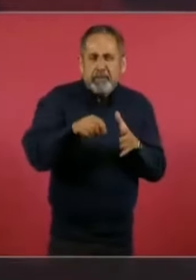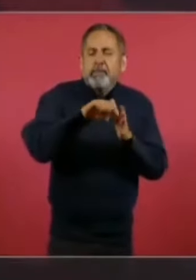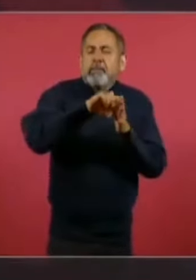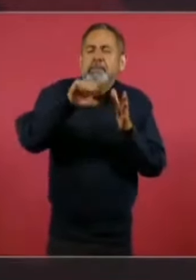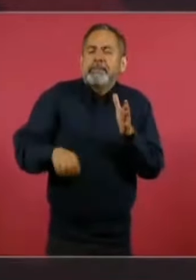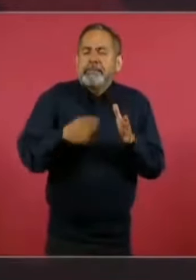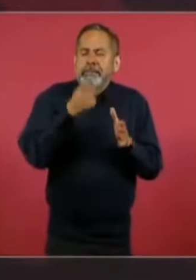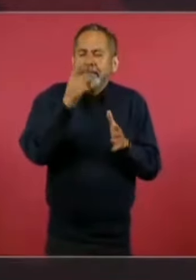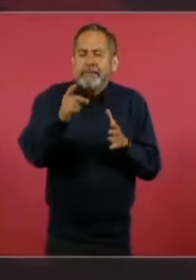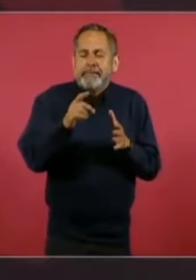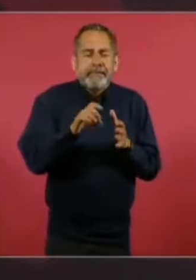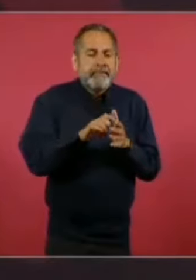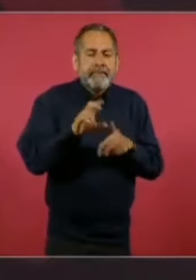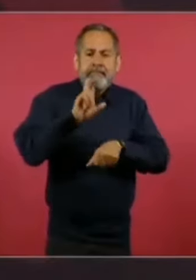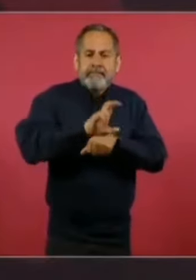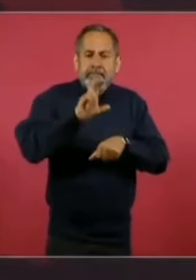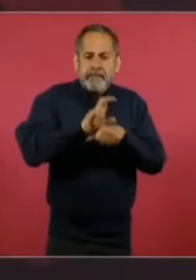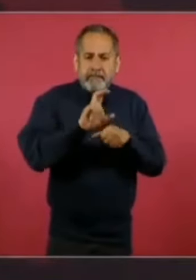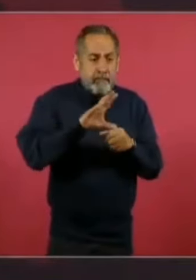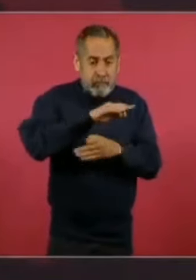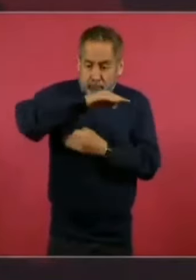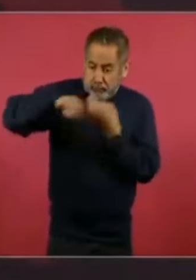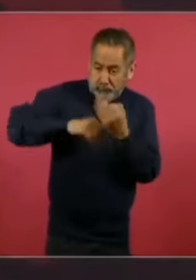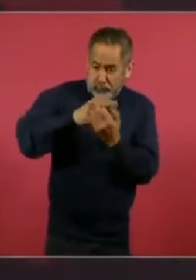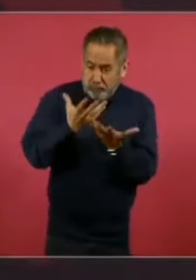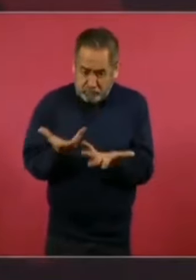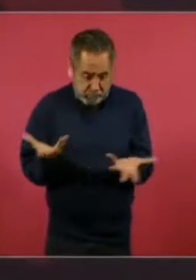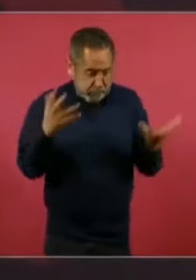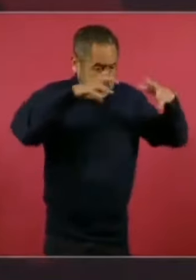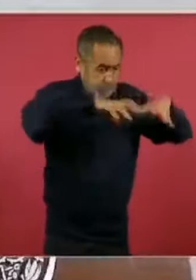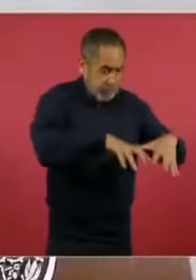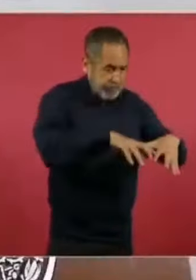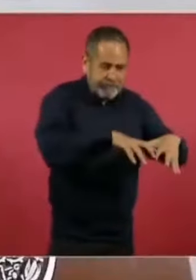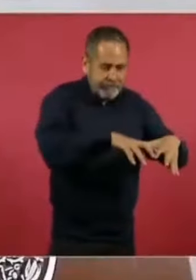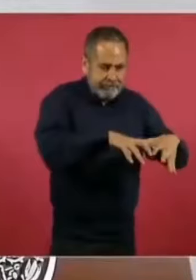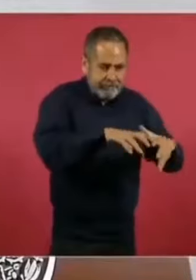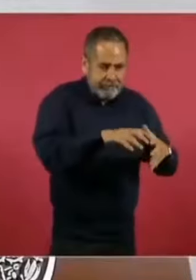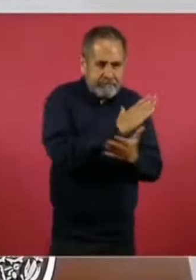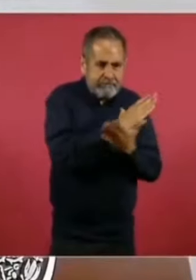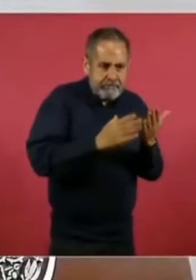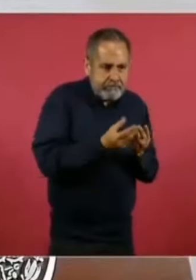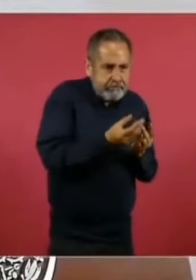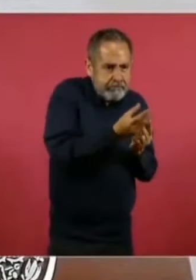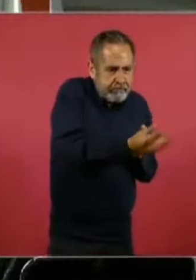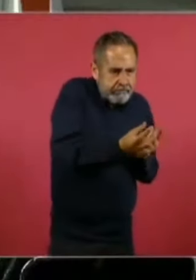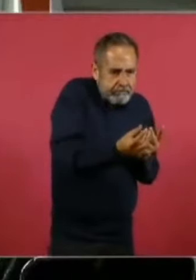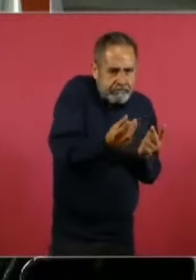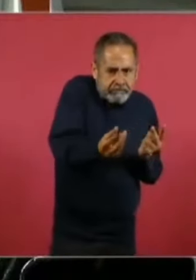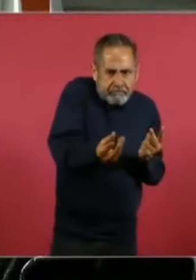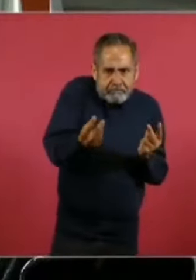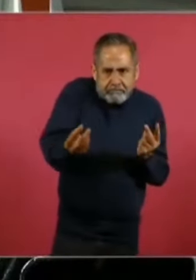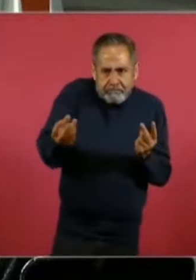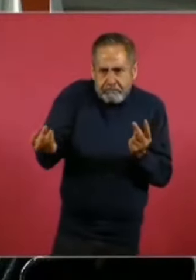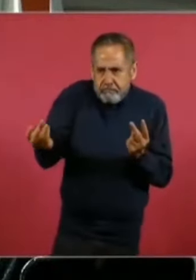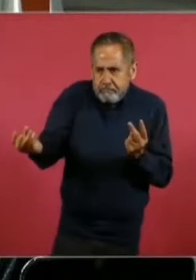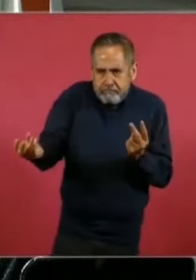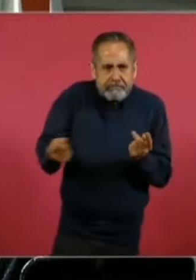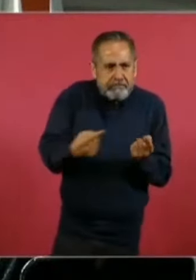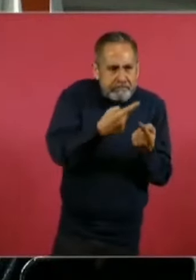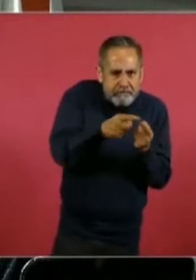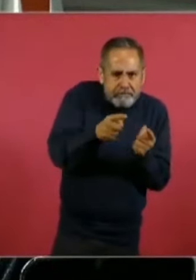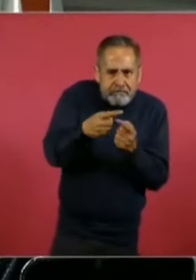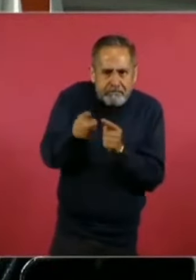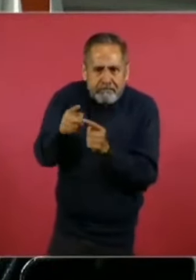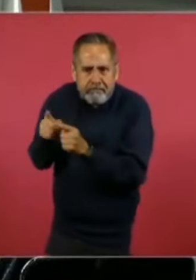Por eso esta diversificación en lo económico, en lo comercial, había mucha